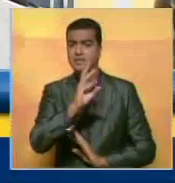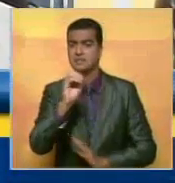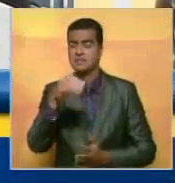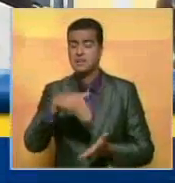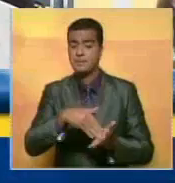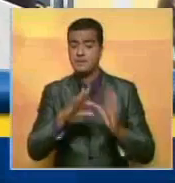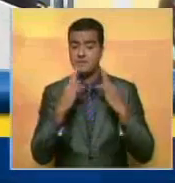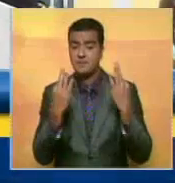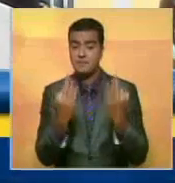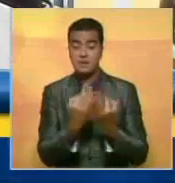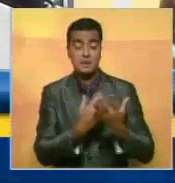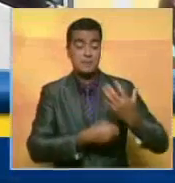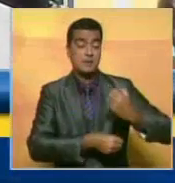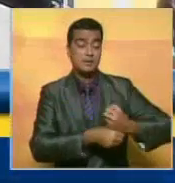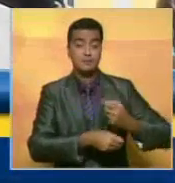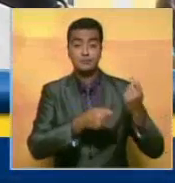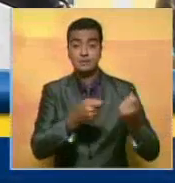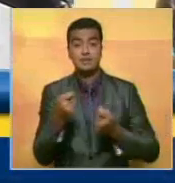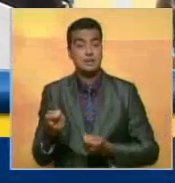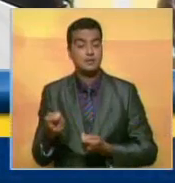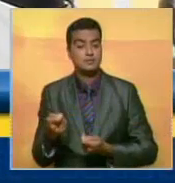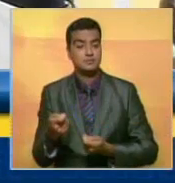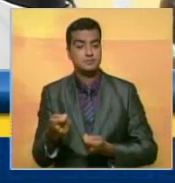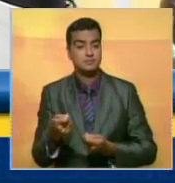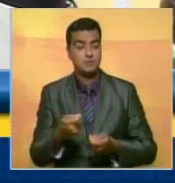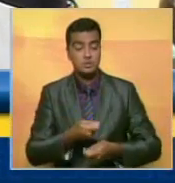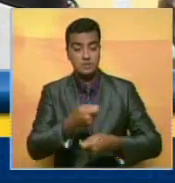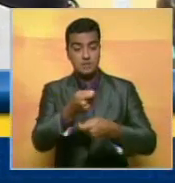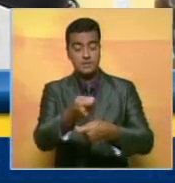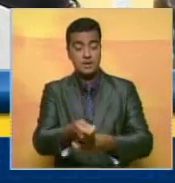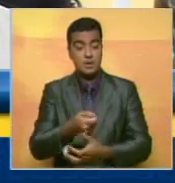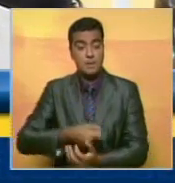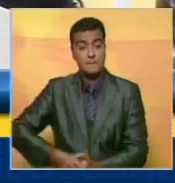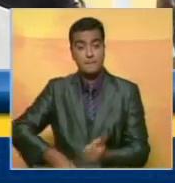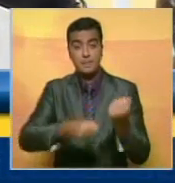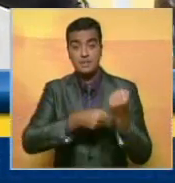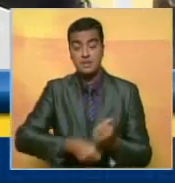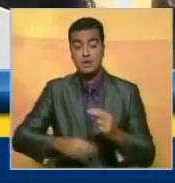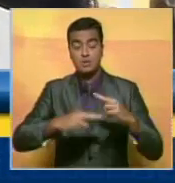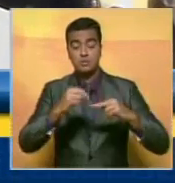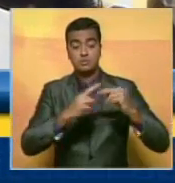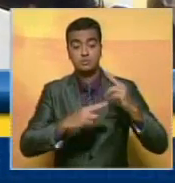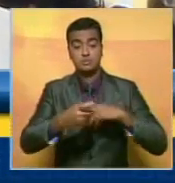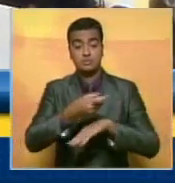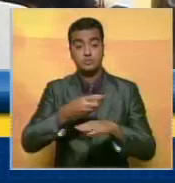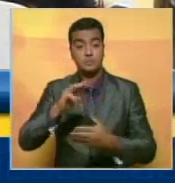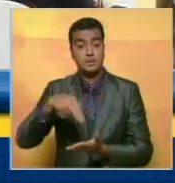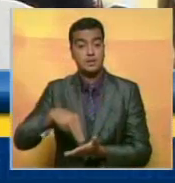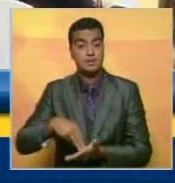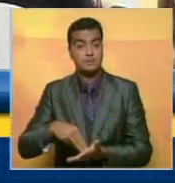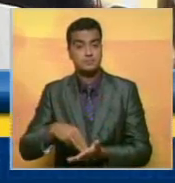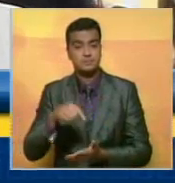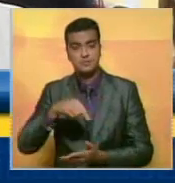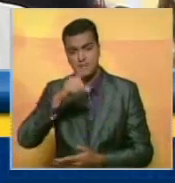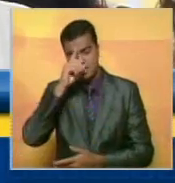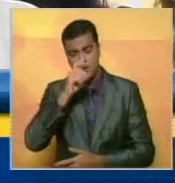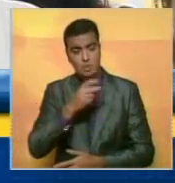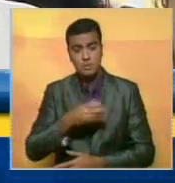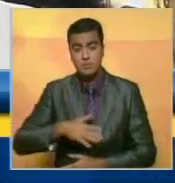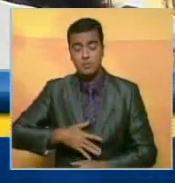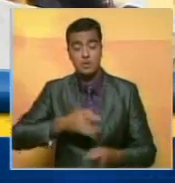60.000 familias esperando los recursos de los certificados de materiales de construcción, que es un programa del gobierno de Miranda, que este año no hemos